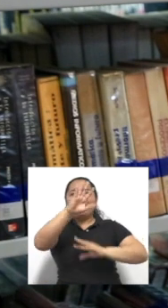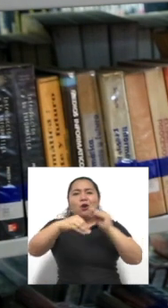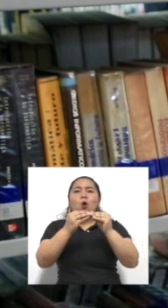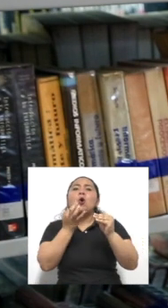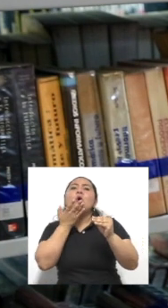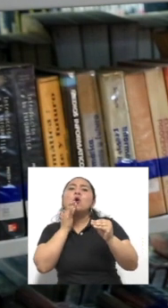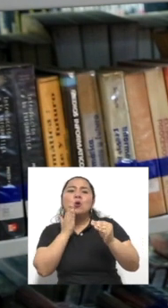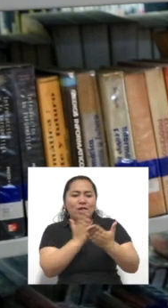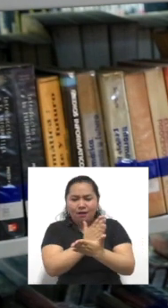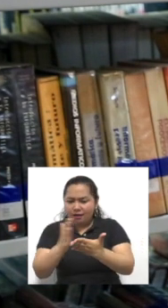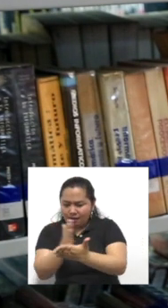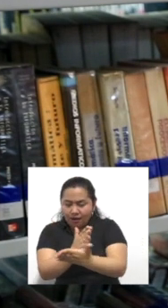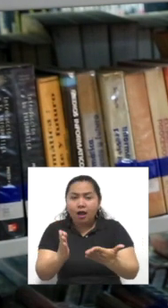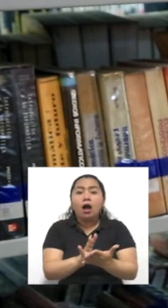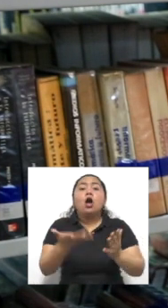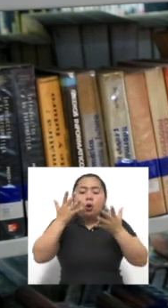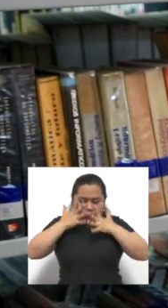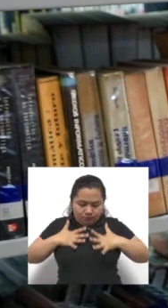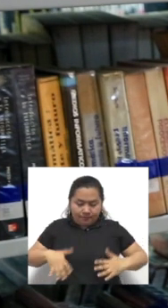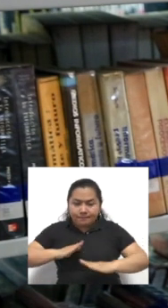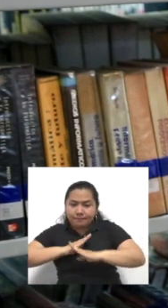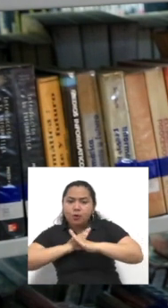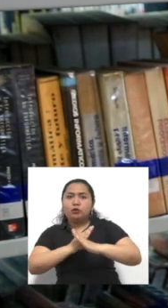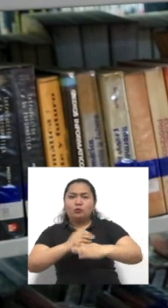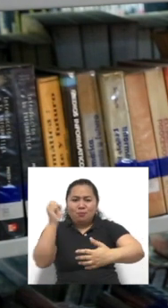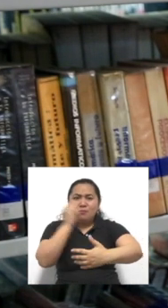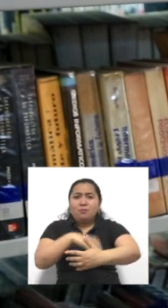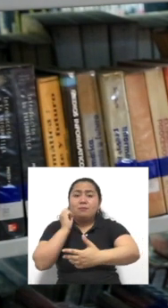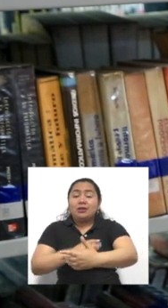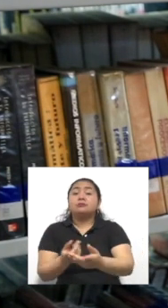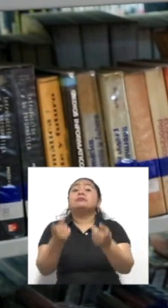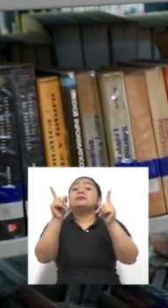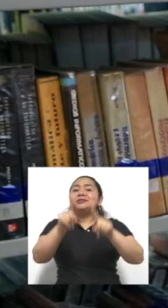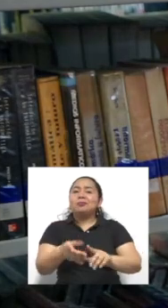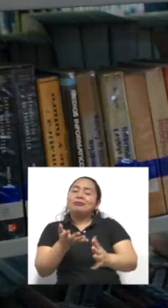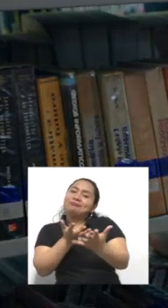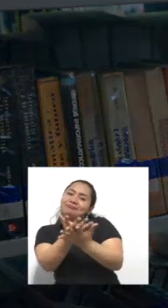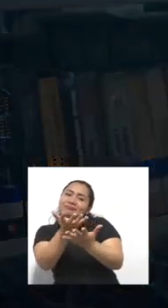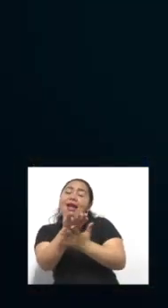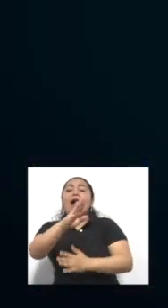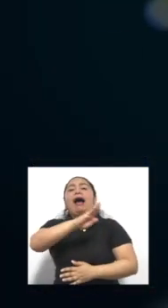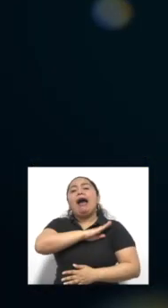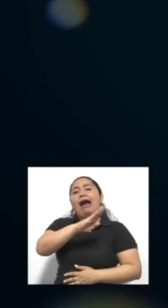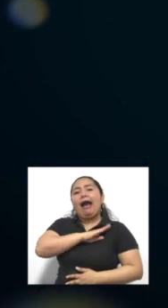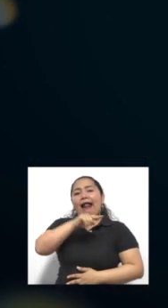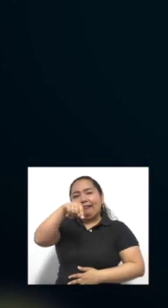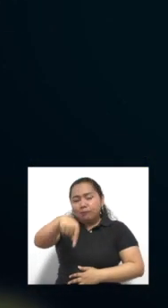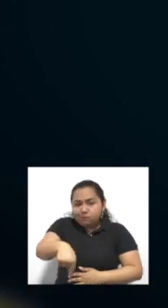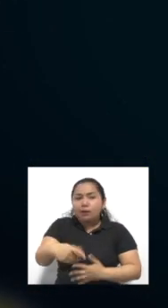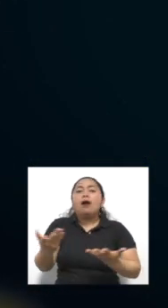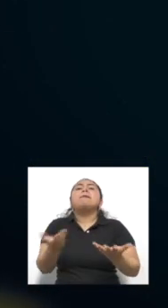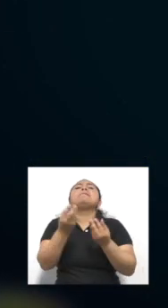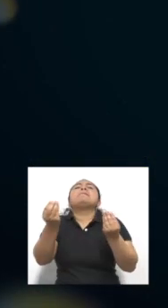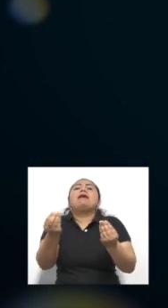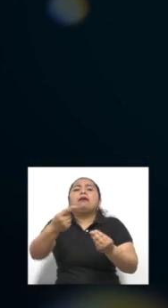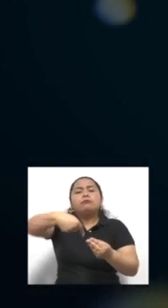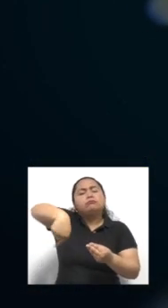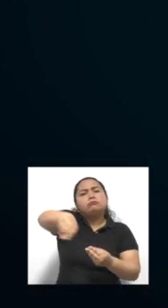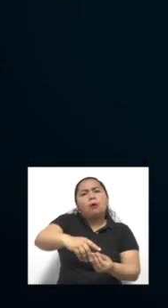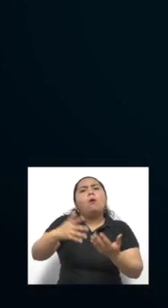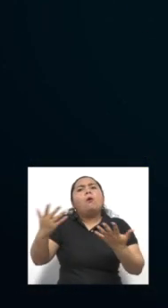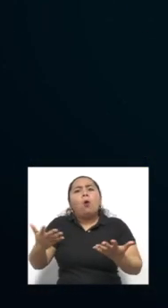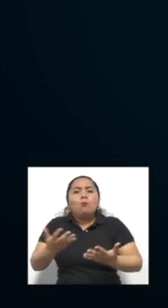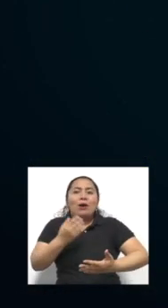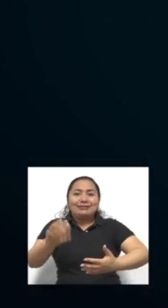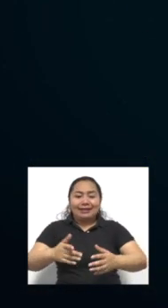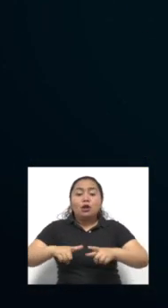colores, la utilización de elementos de protección personal y también se da tips a las alcaldías municipales para el